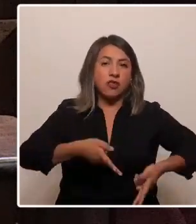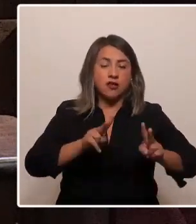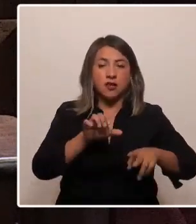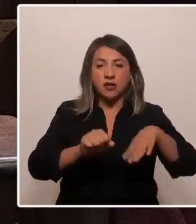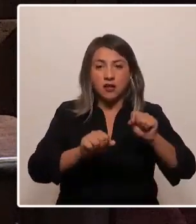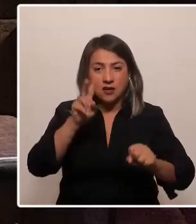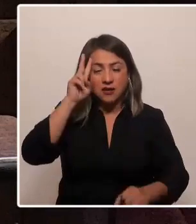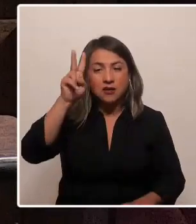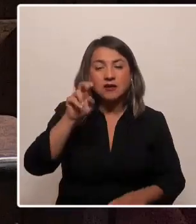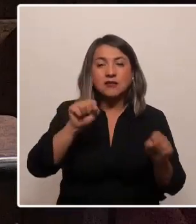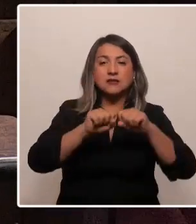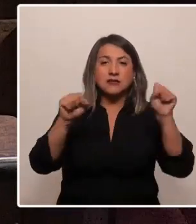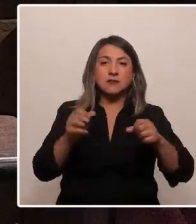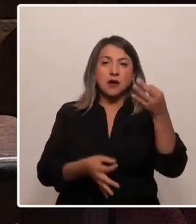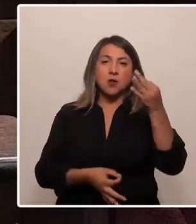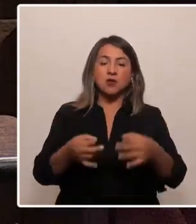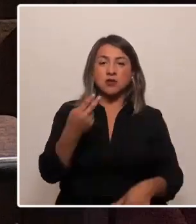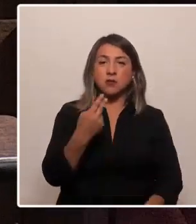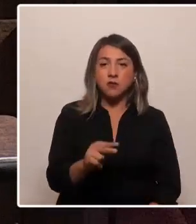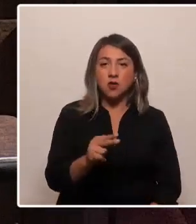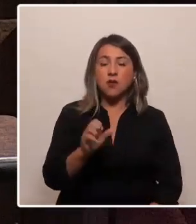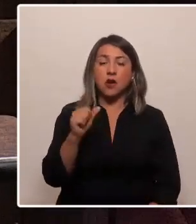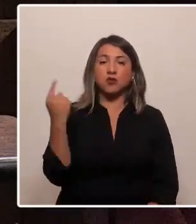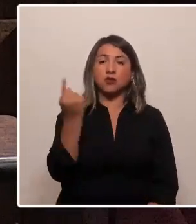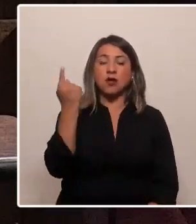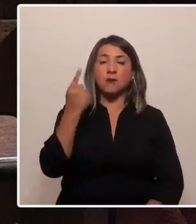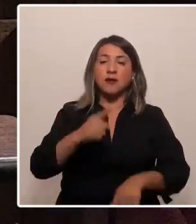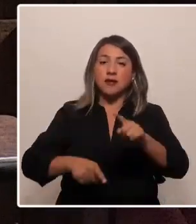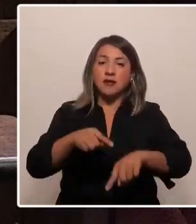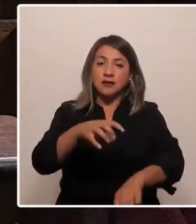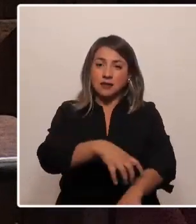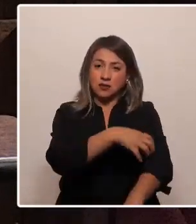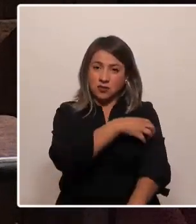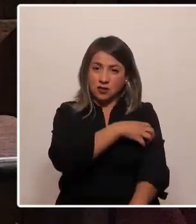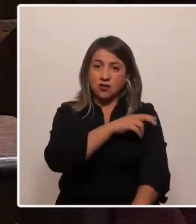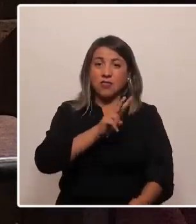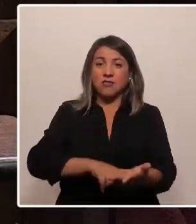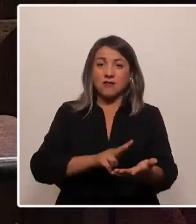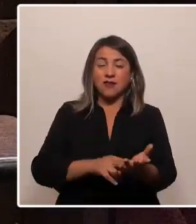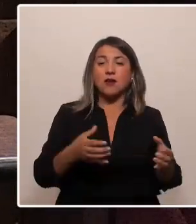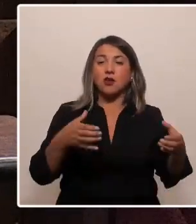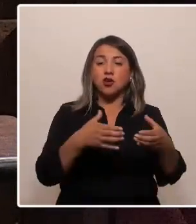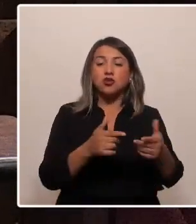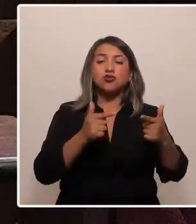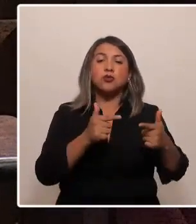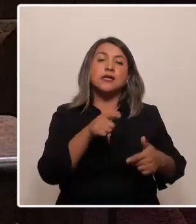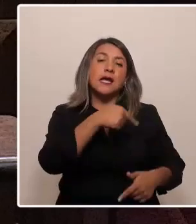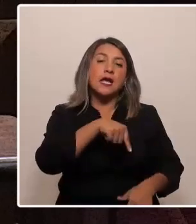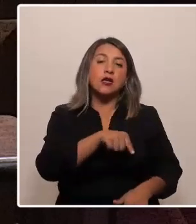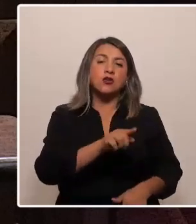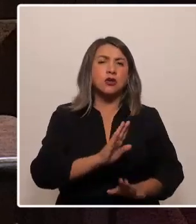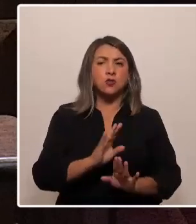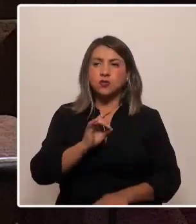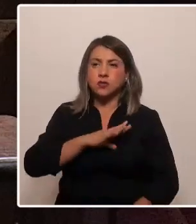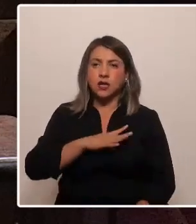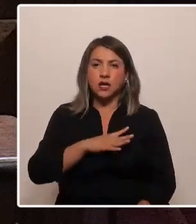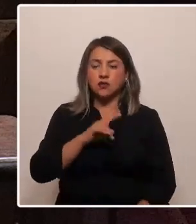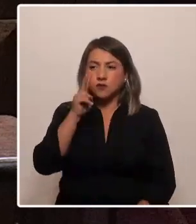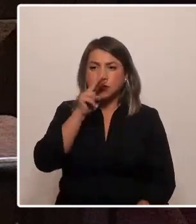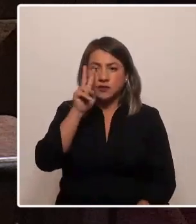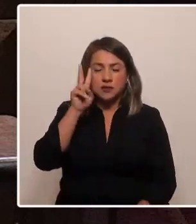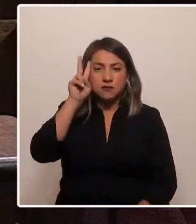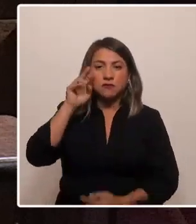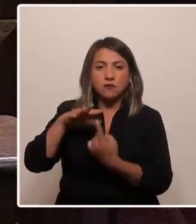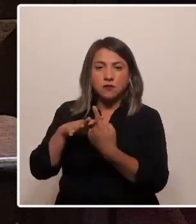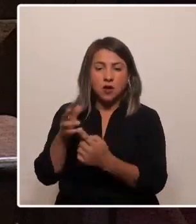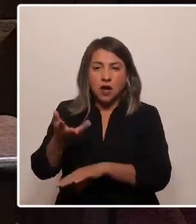reservados, sistemas de justicias propios, autonomías territoriales. Son privilegios, privilegios que ningún chileno común y corriente tiene.